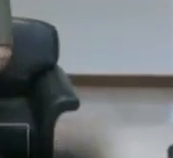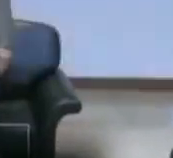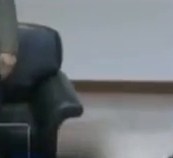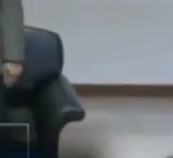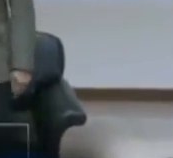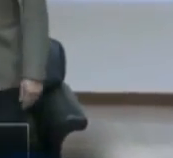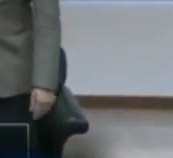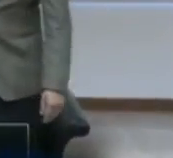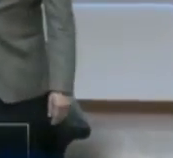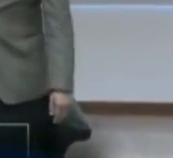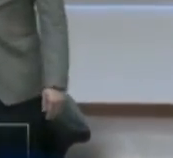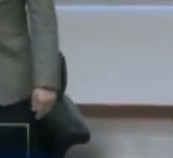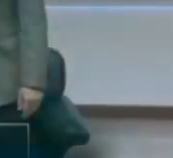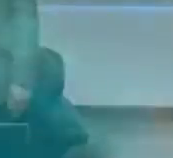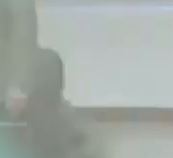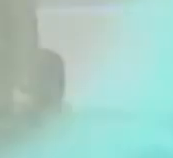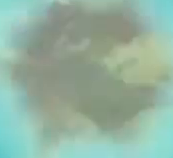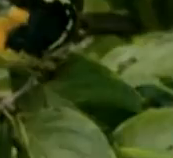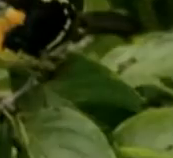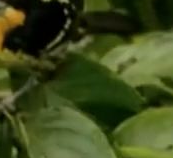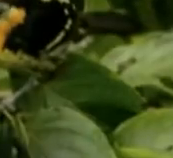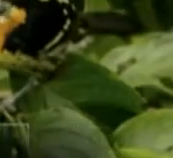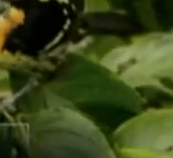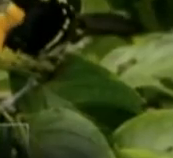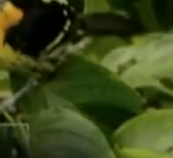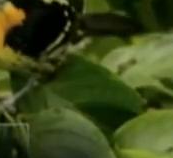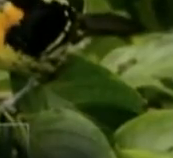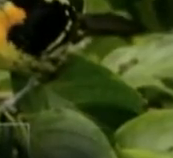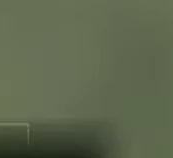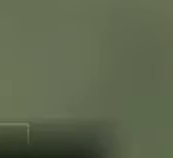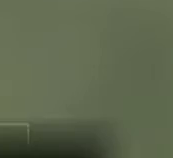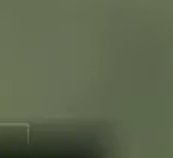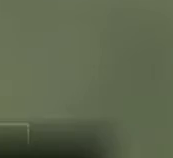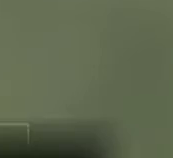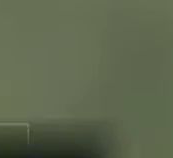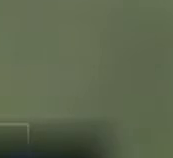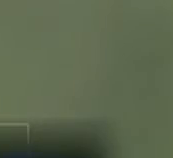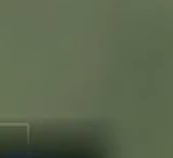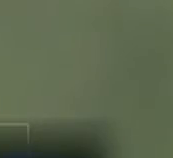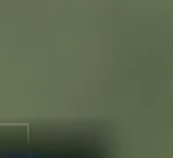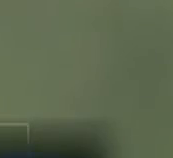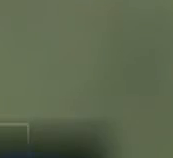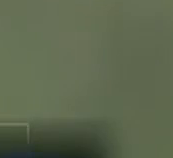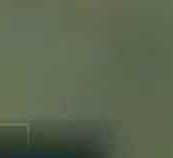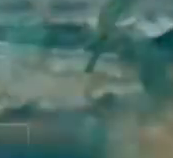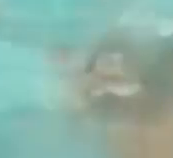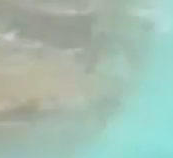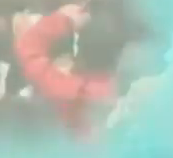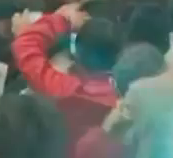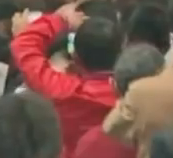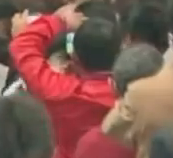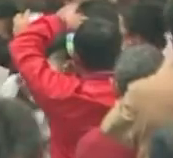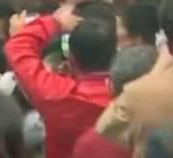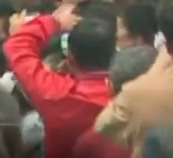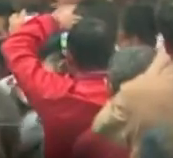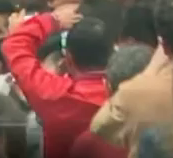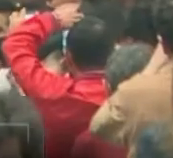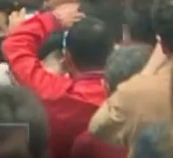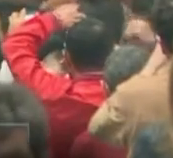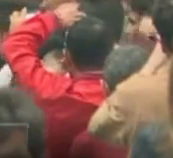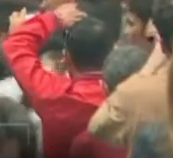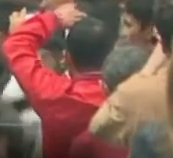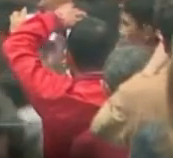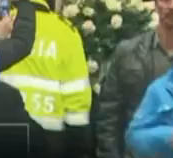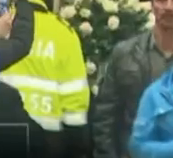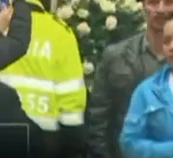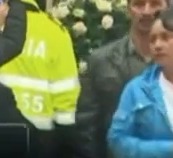una reunión con el nuevo rector de Yachay. La deforestación en Ecuador se redujo en 49%. Y en lo